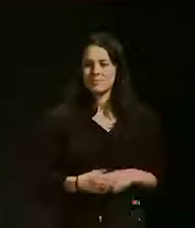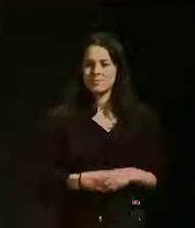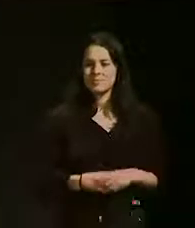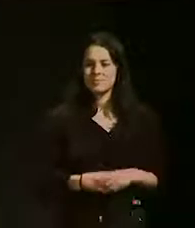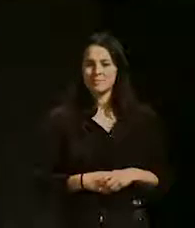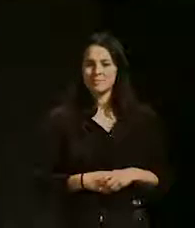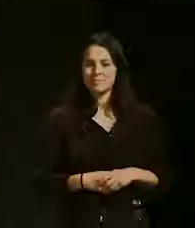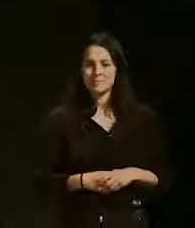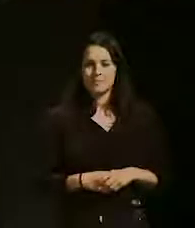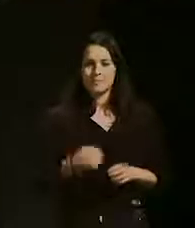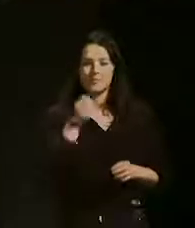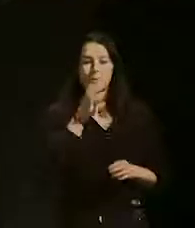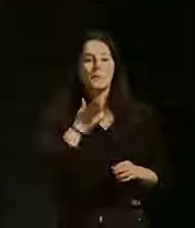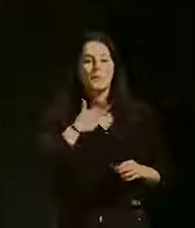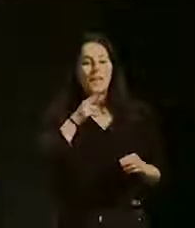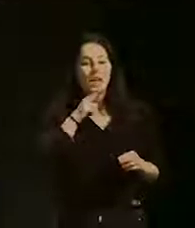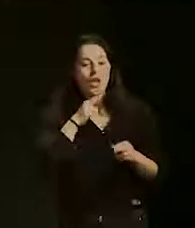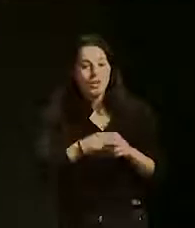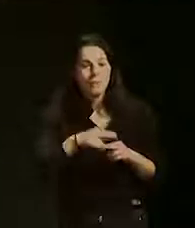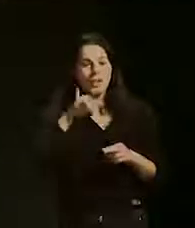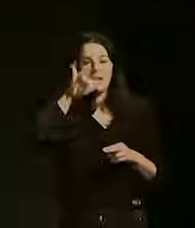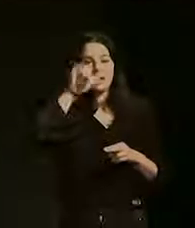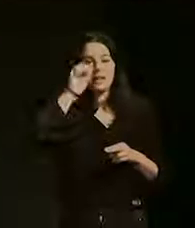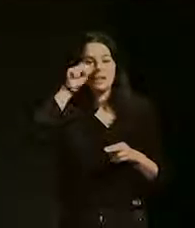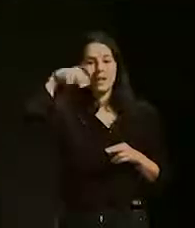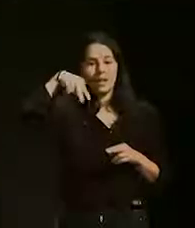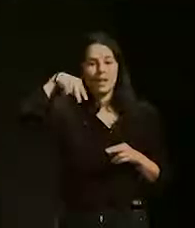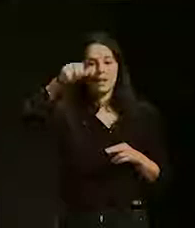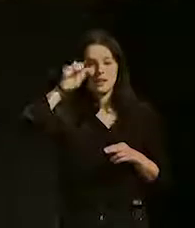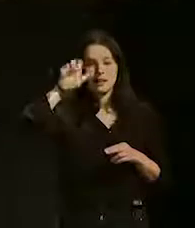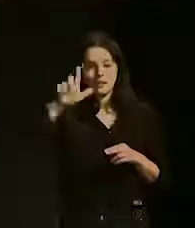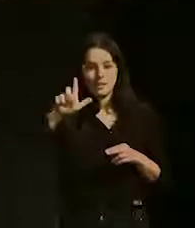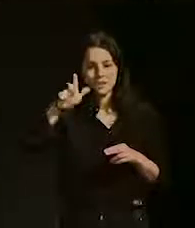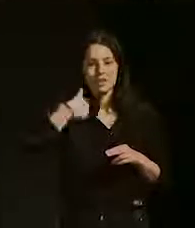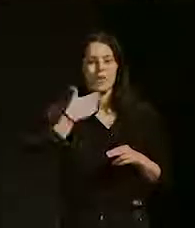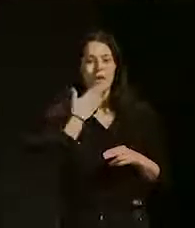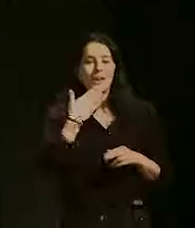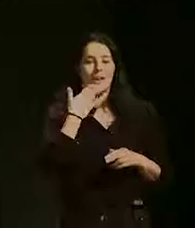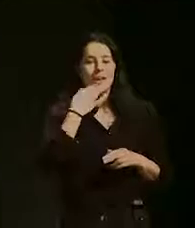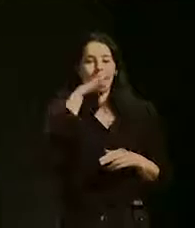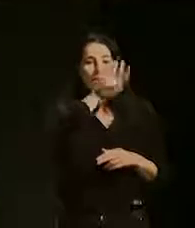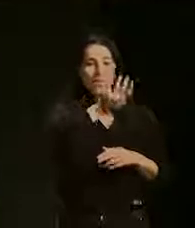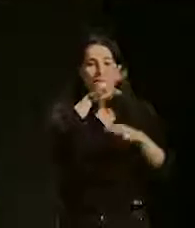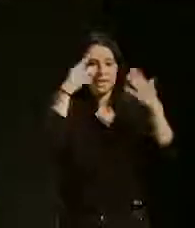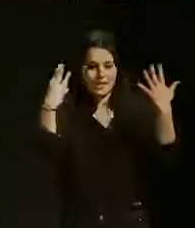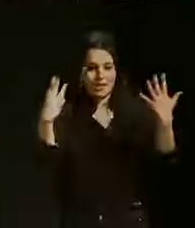Bueno, mi nombre es Janel, tengo 48